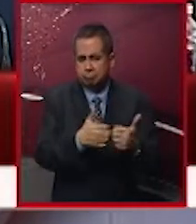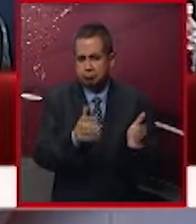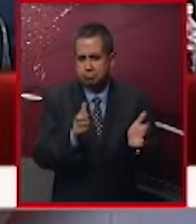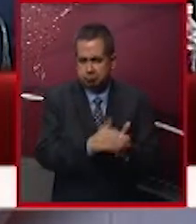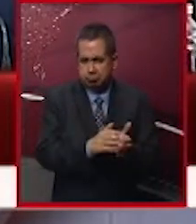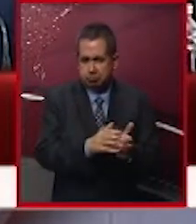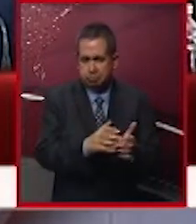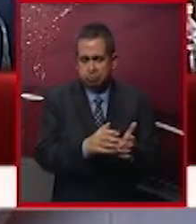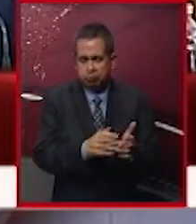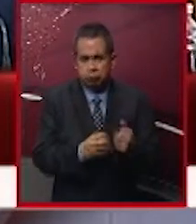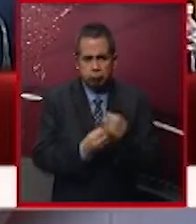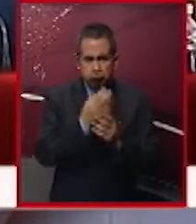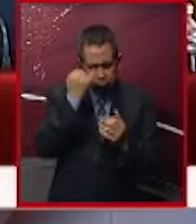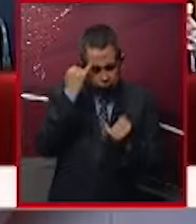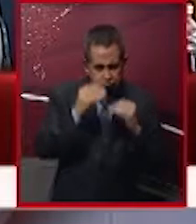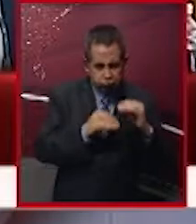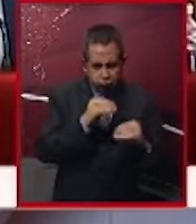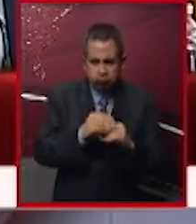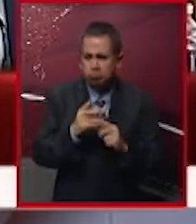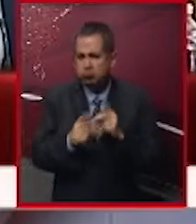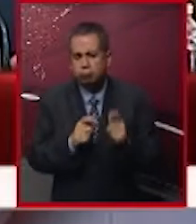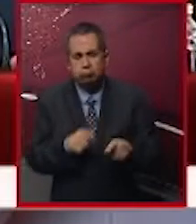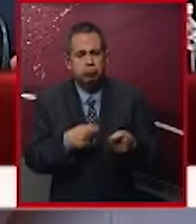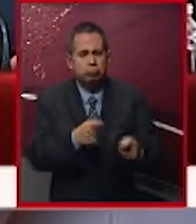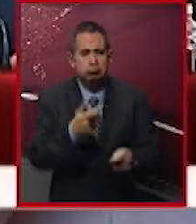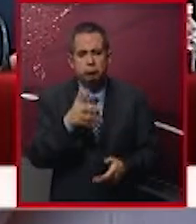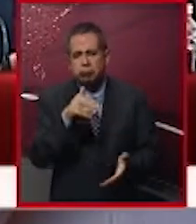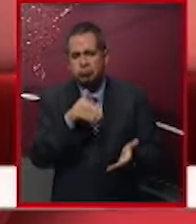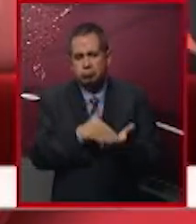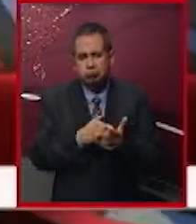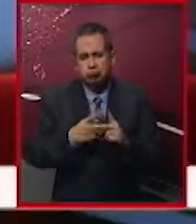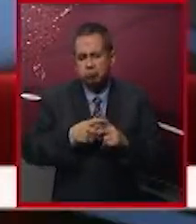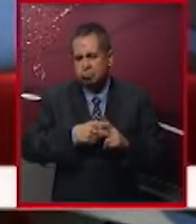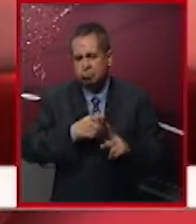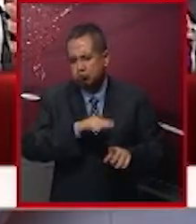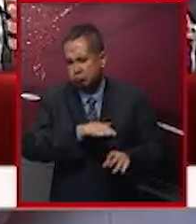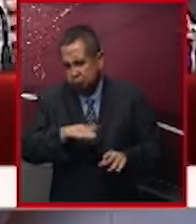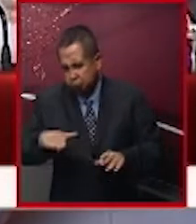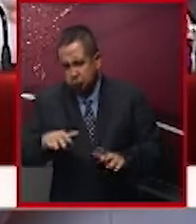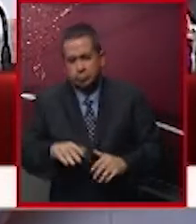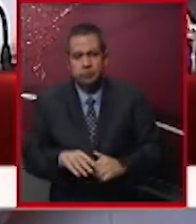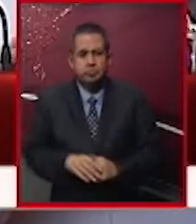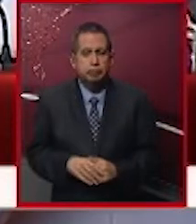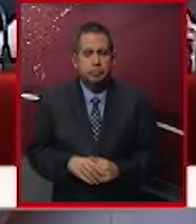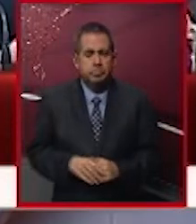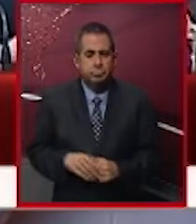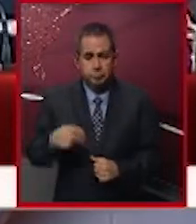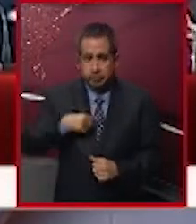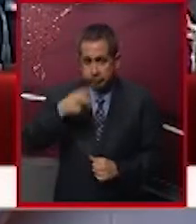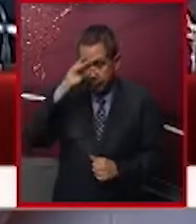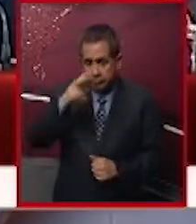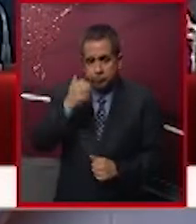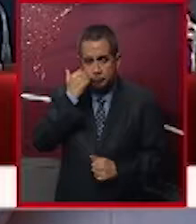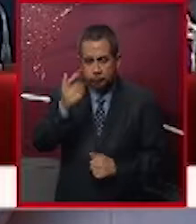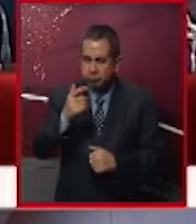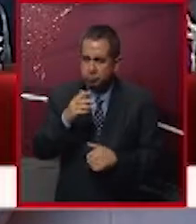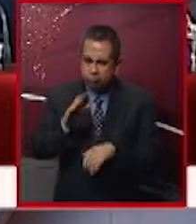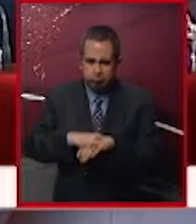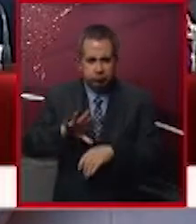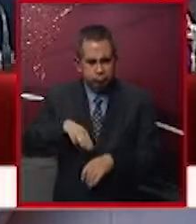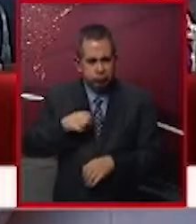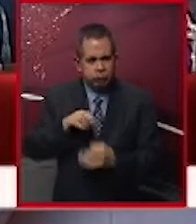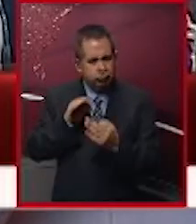y microemprendedores, créditos alrededor de 10,000 pesos promedio. Si México desea seguir en la vanguardia en